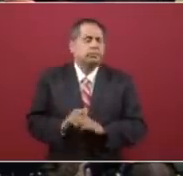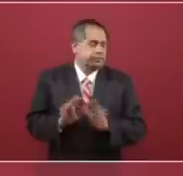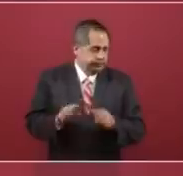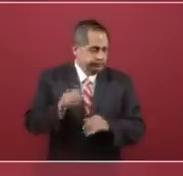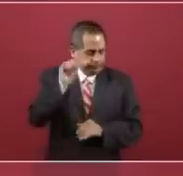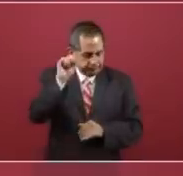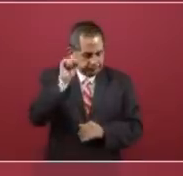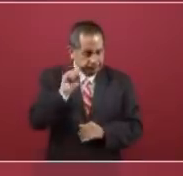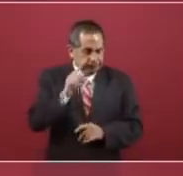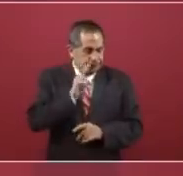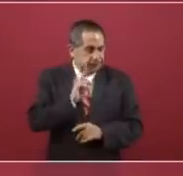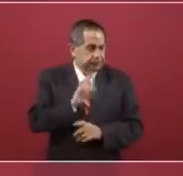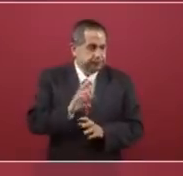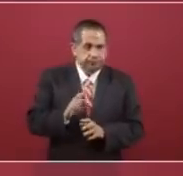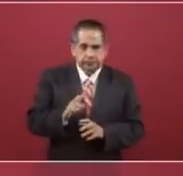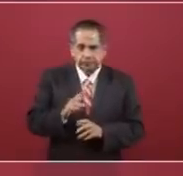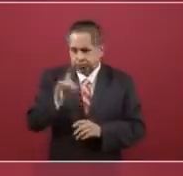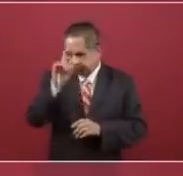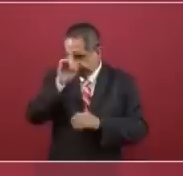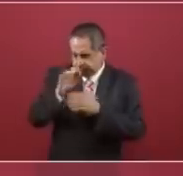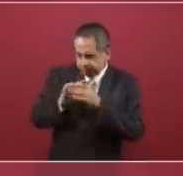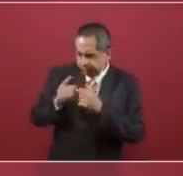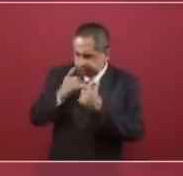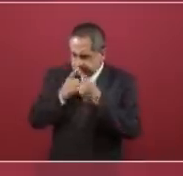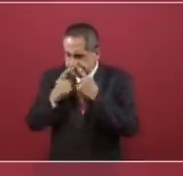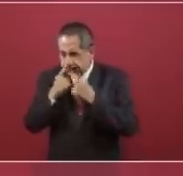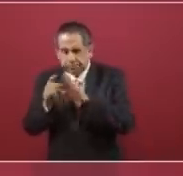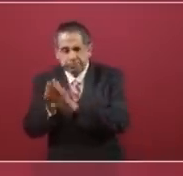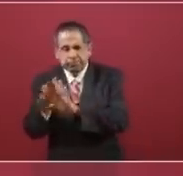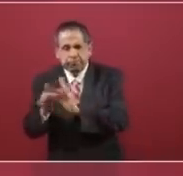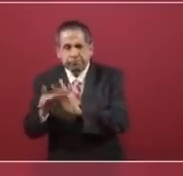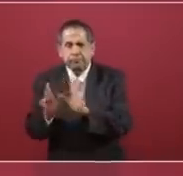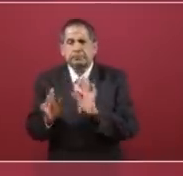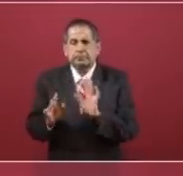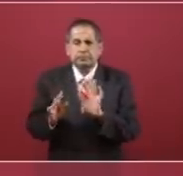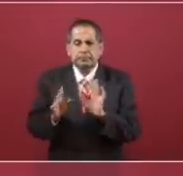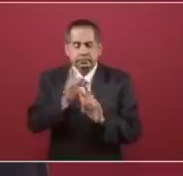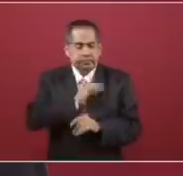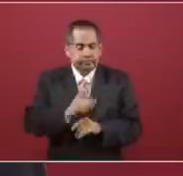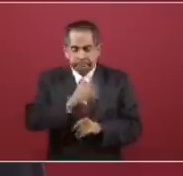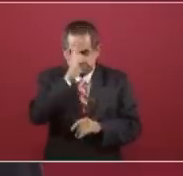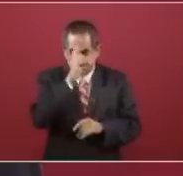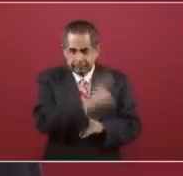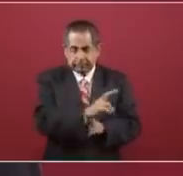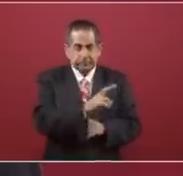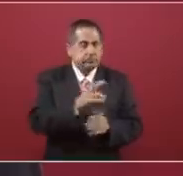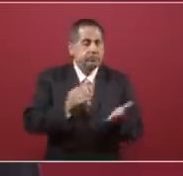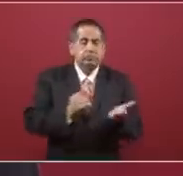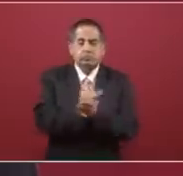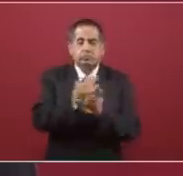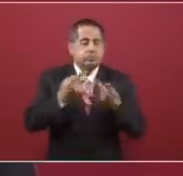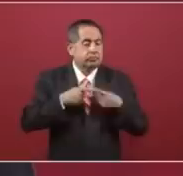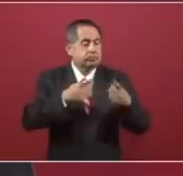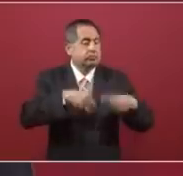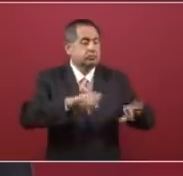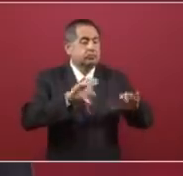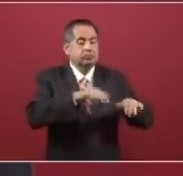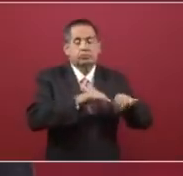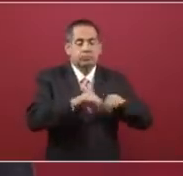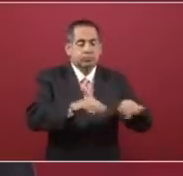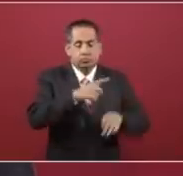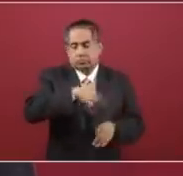eh dando la orientación de que se respete la decisión de los trabajadores.